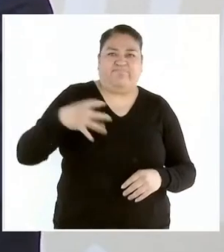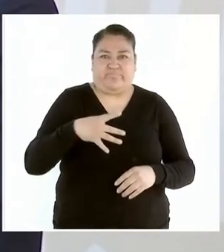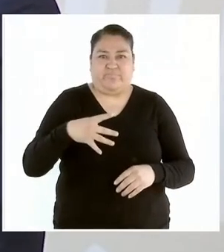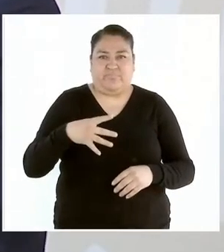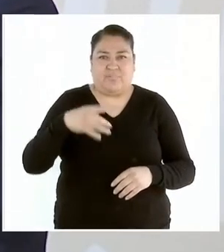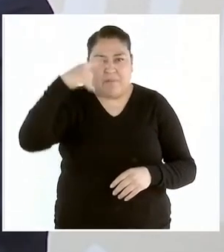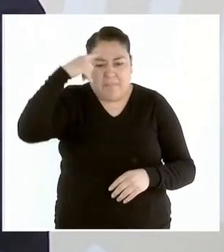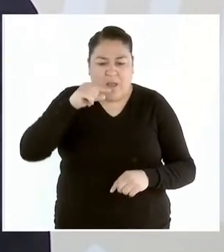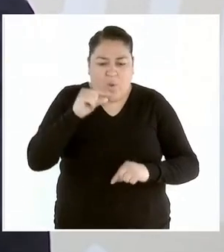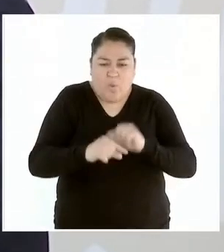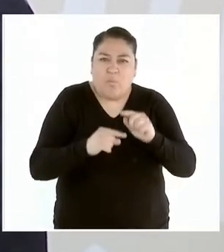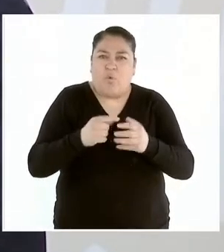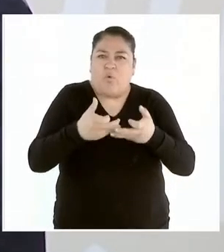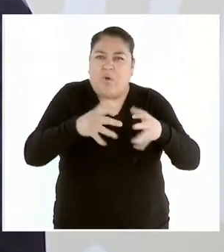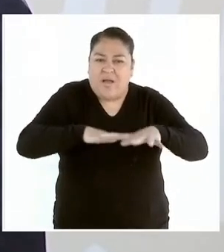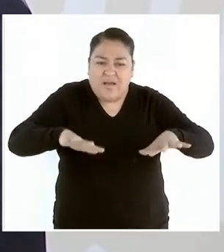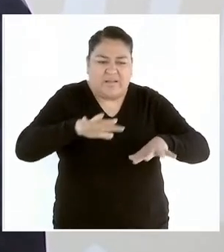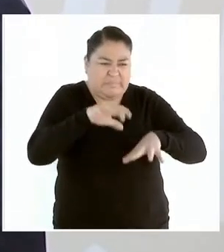expansionista